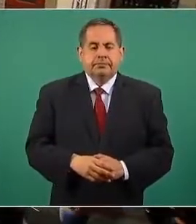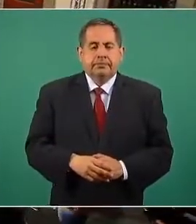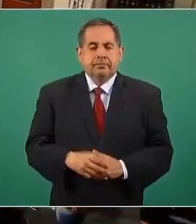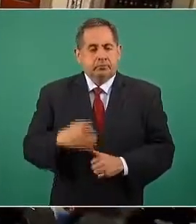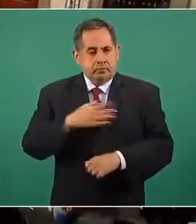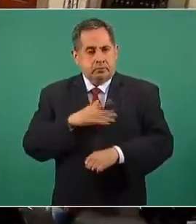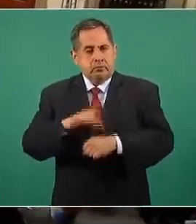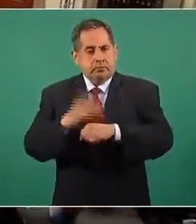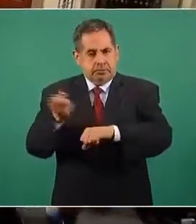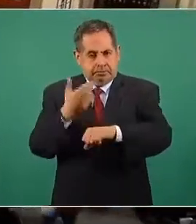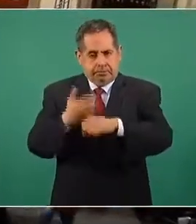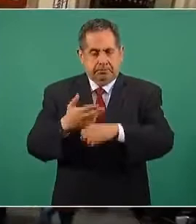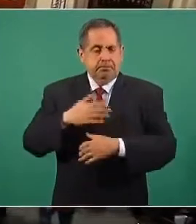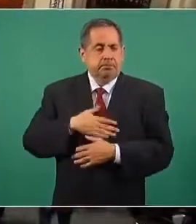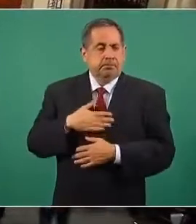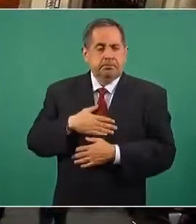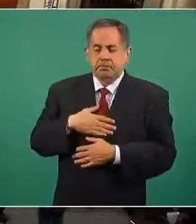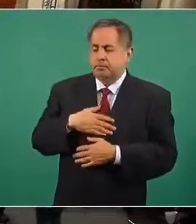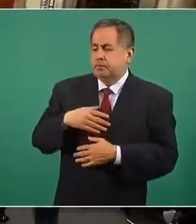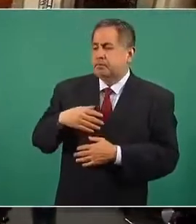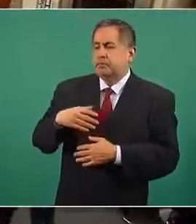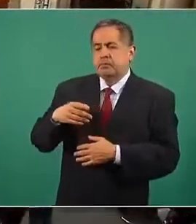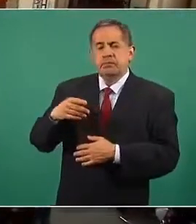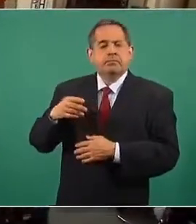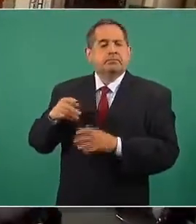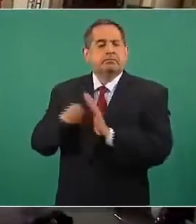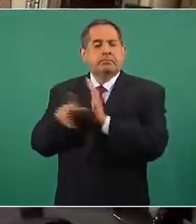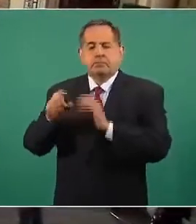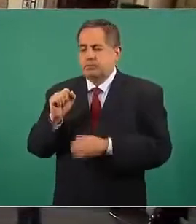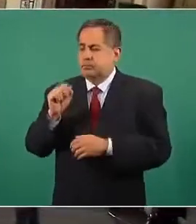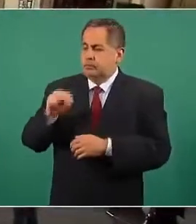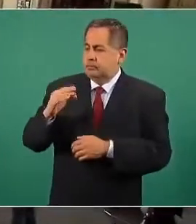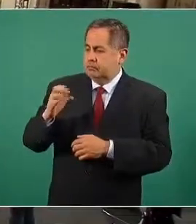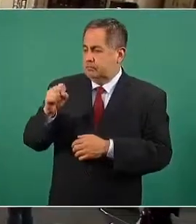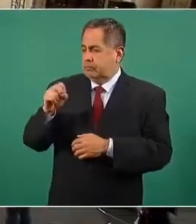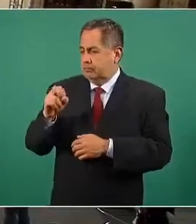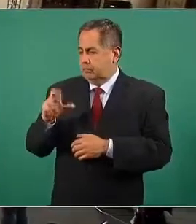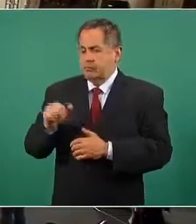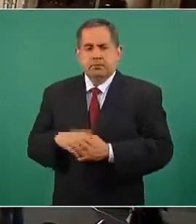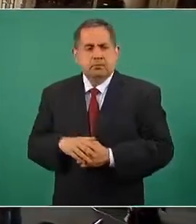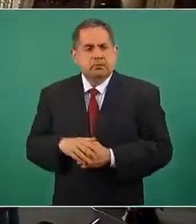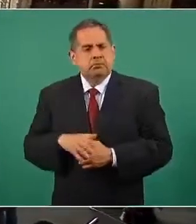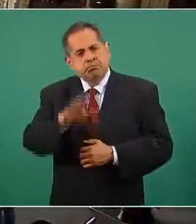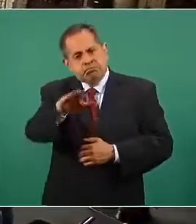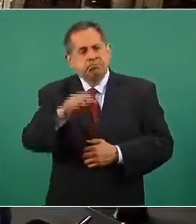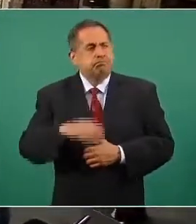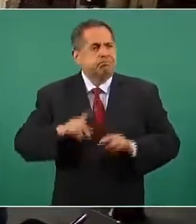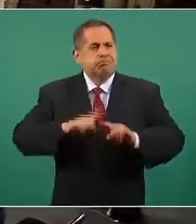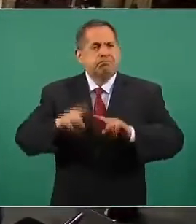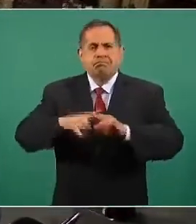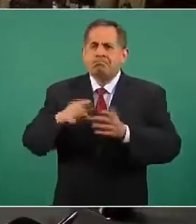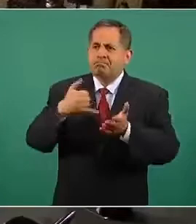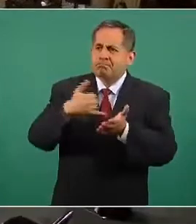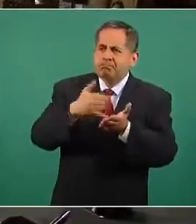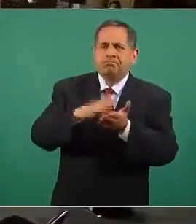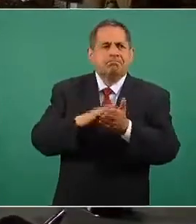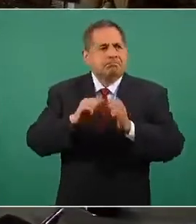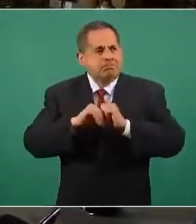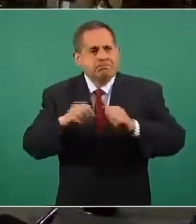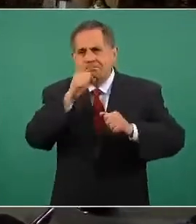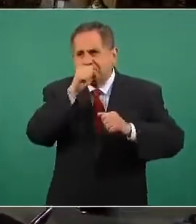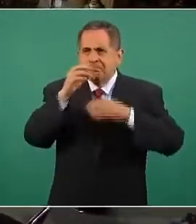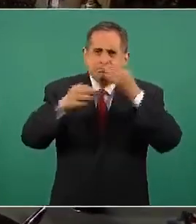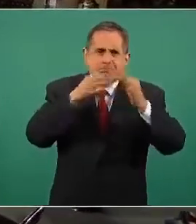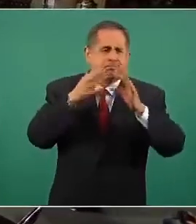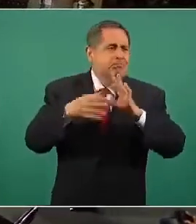Buenos días, secretaria. Meme Yamel de Da Mexico News y Sin Censura. En distintos medios de comunicación ya se comienza a manejar, o más